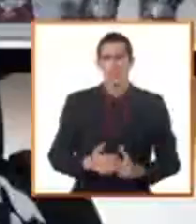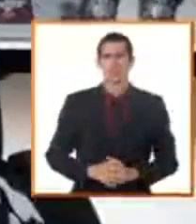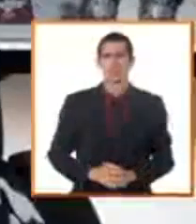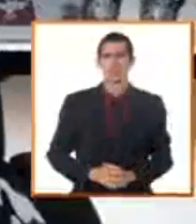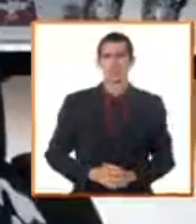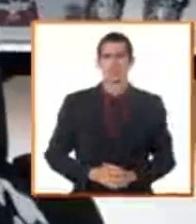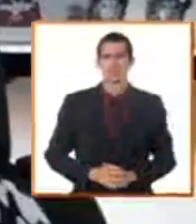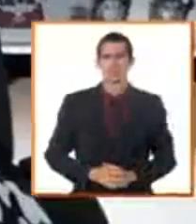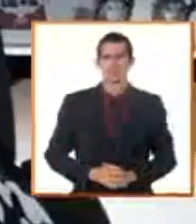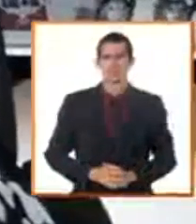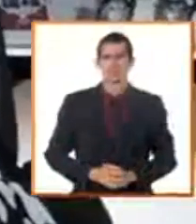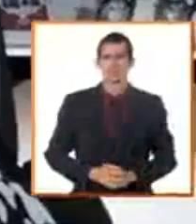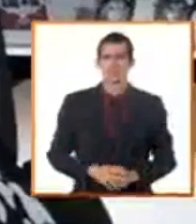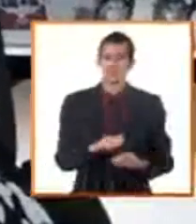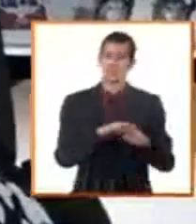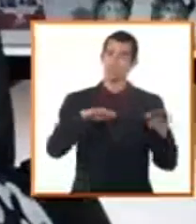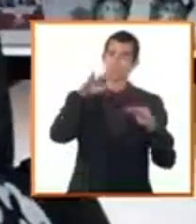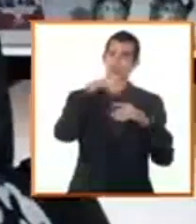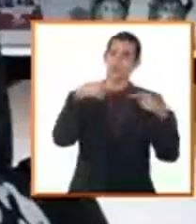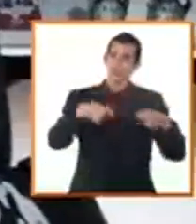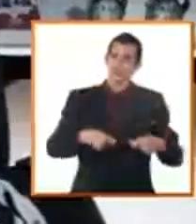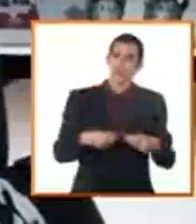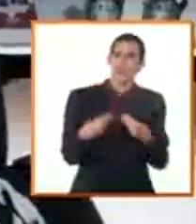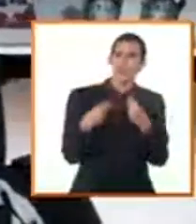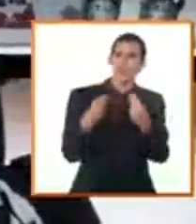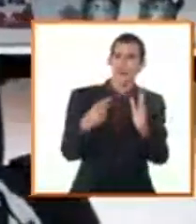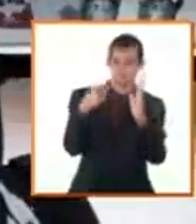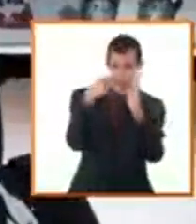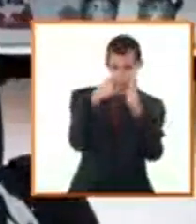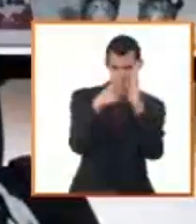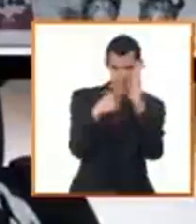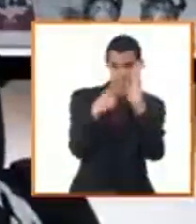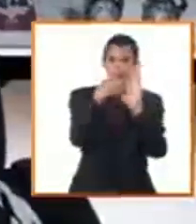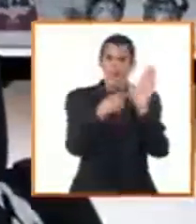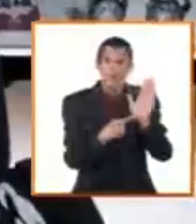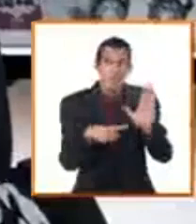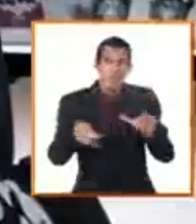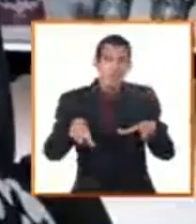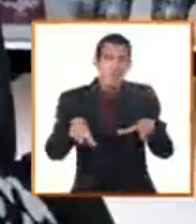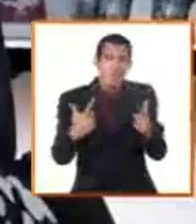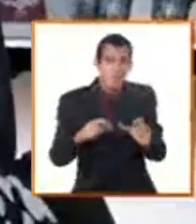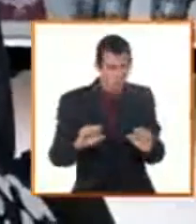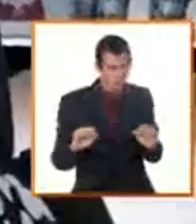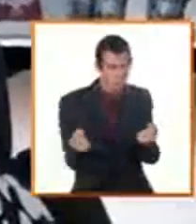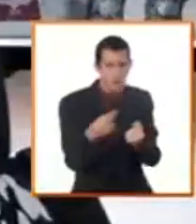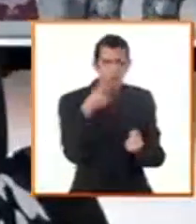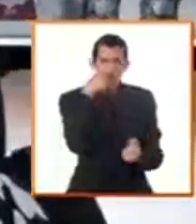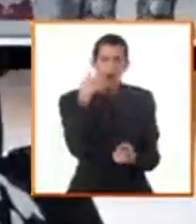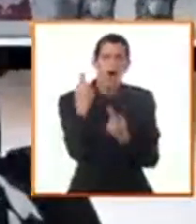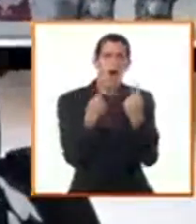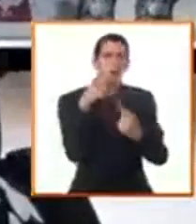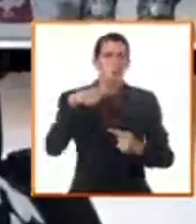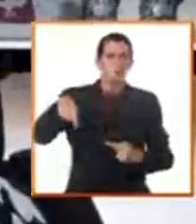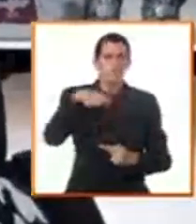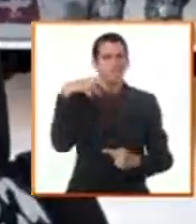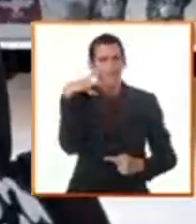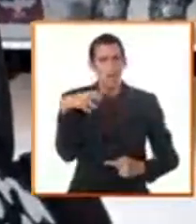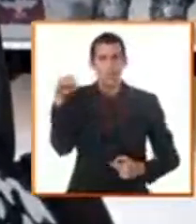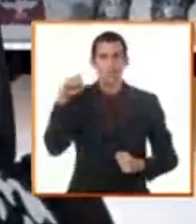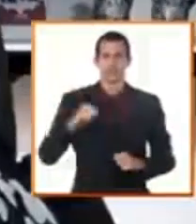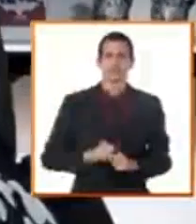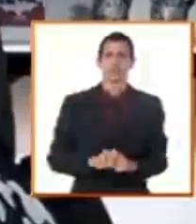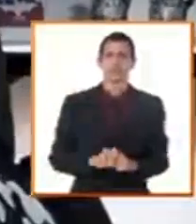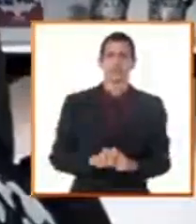y el control y cumplimiento de estos una vez aprobados. Y también fungir como coordinador oficial